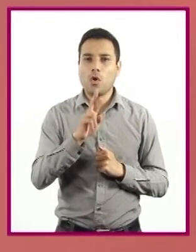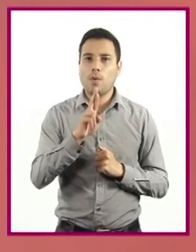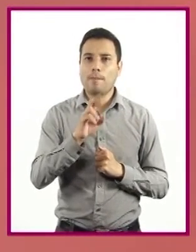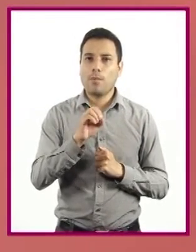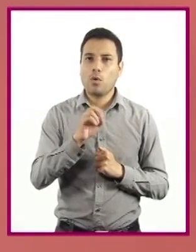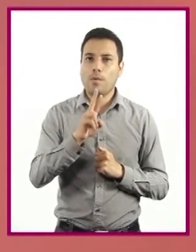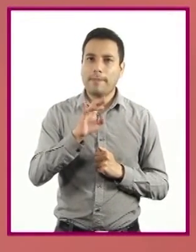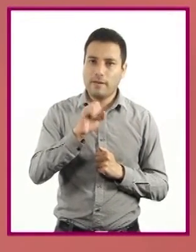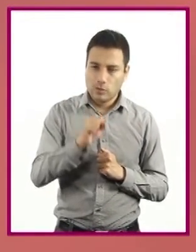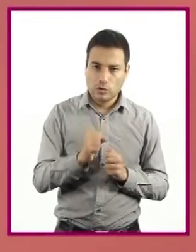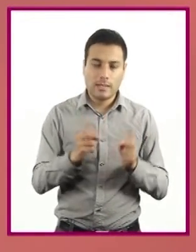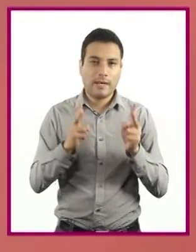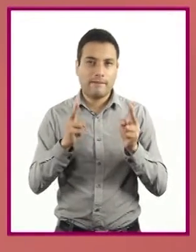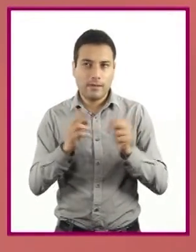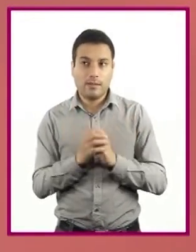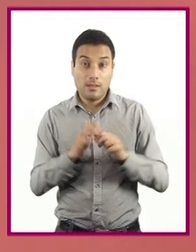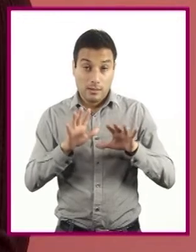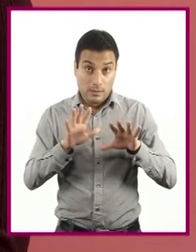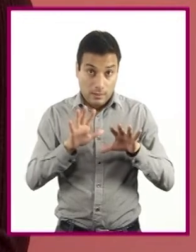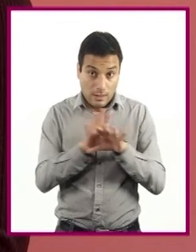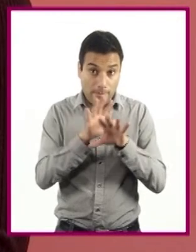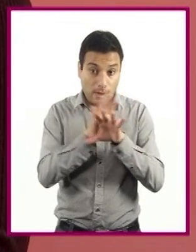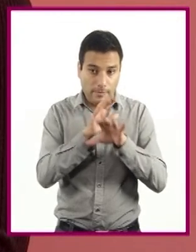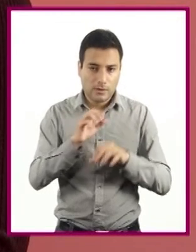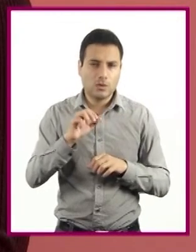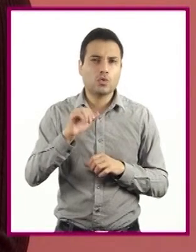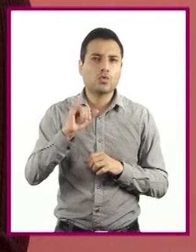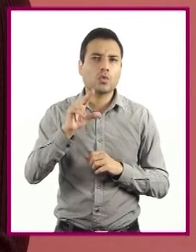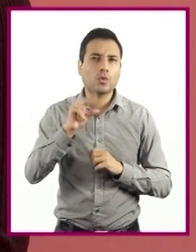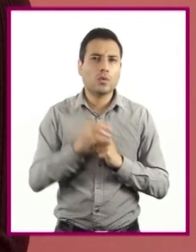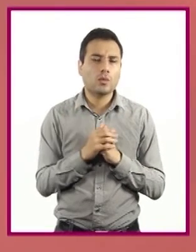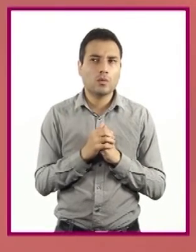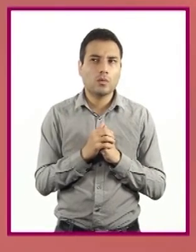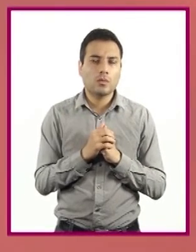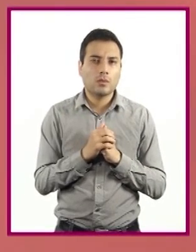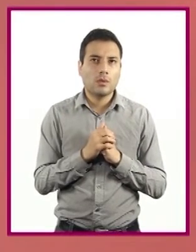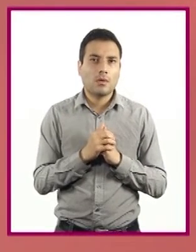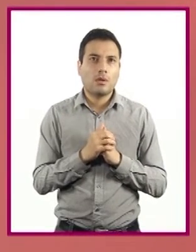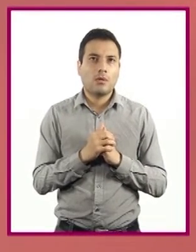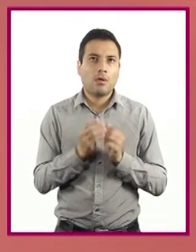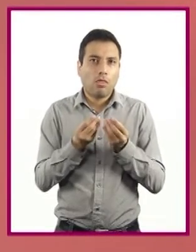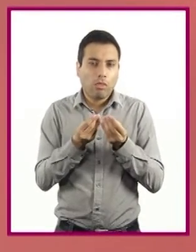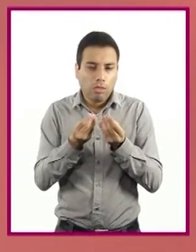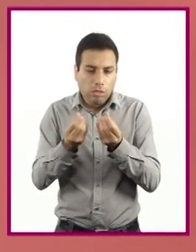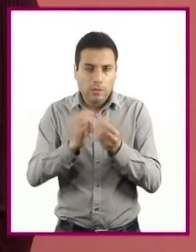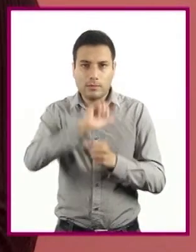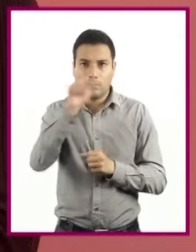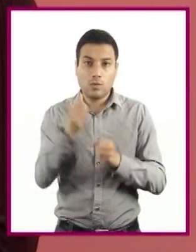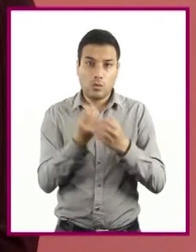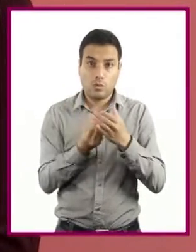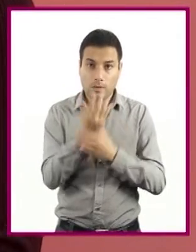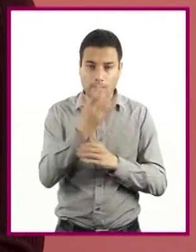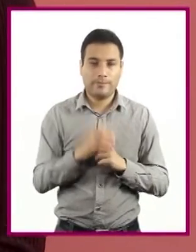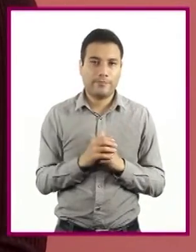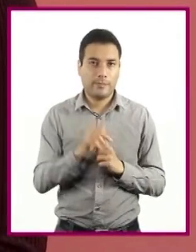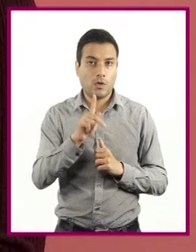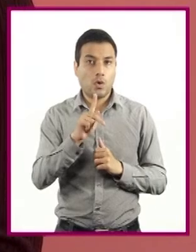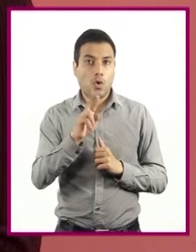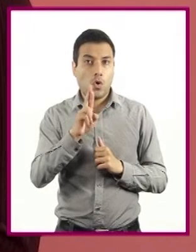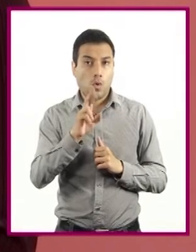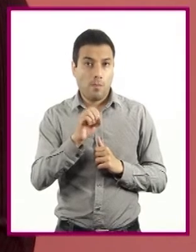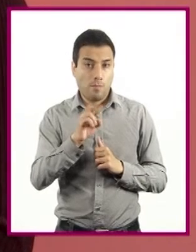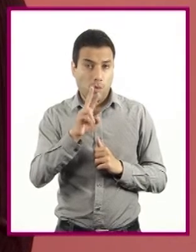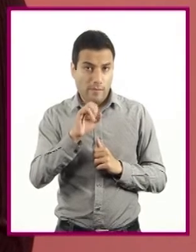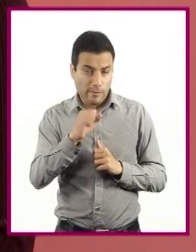dichos cambian a través del tiempo? ¿Hay algunos en desuso y otros nuevos? Los proverbios clásicos